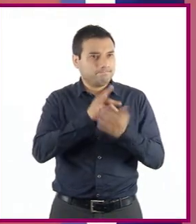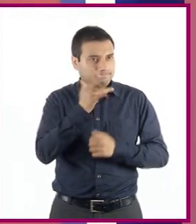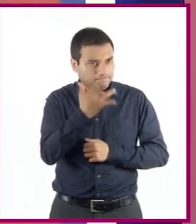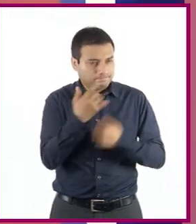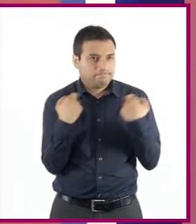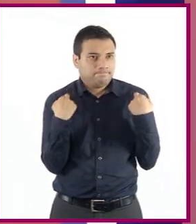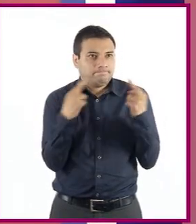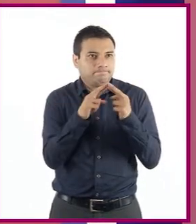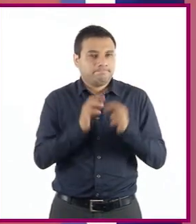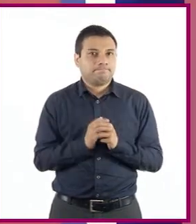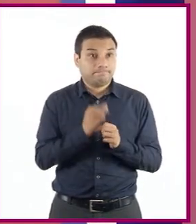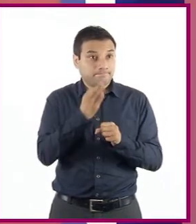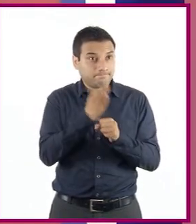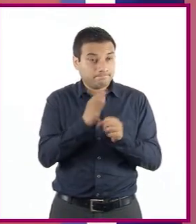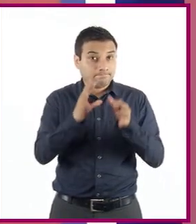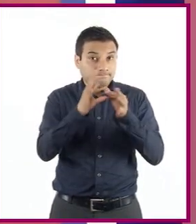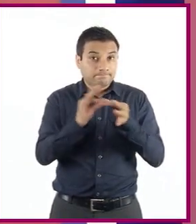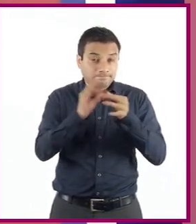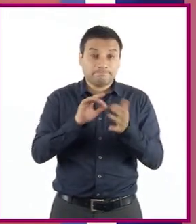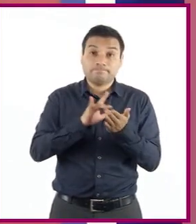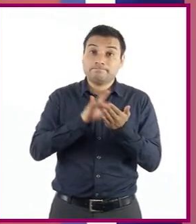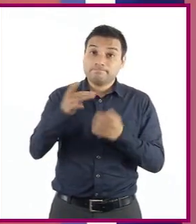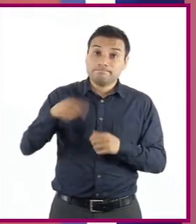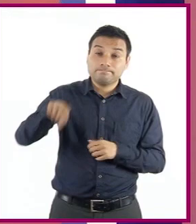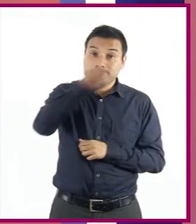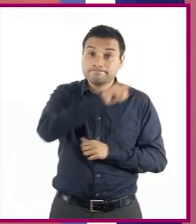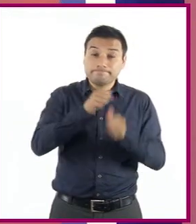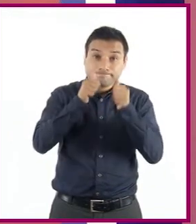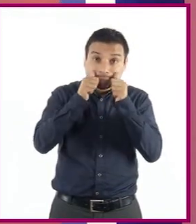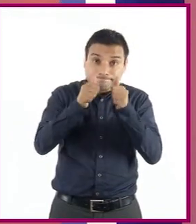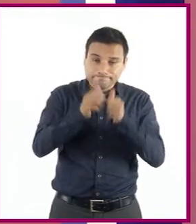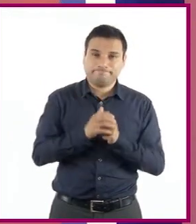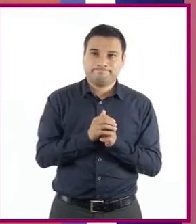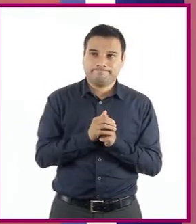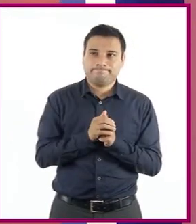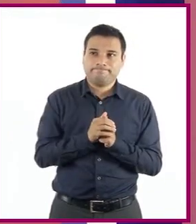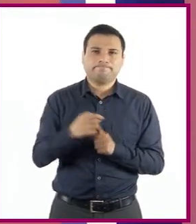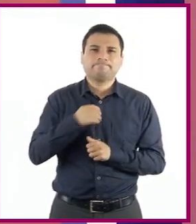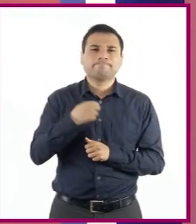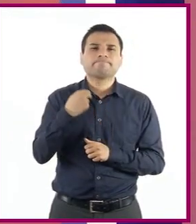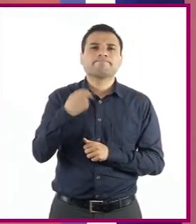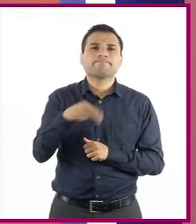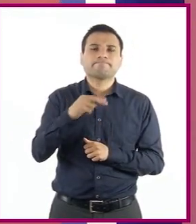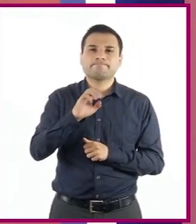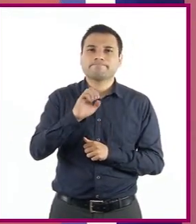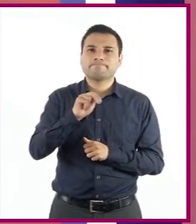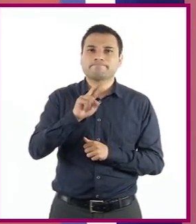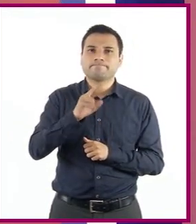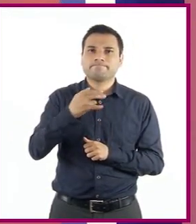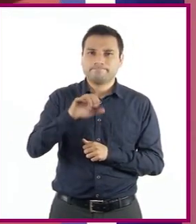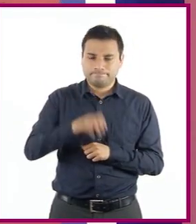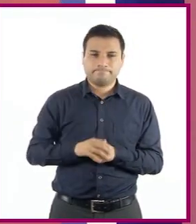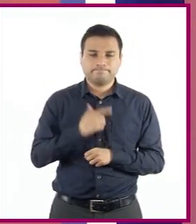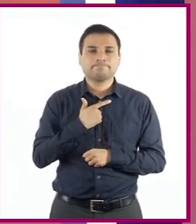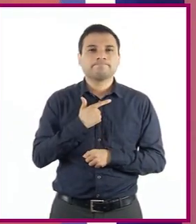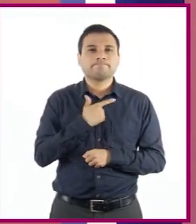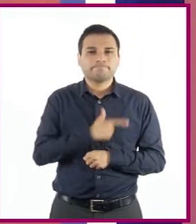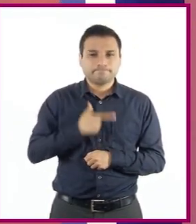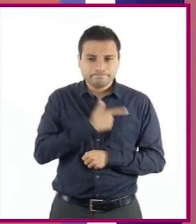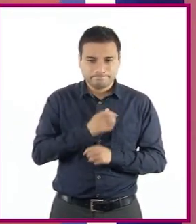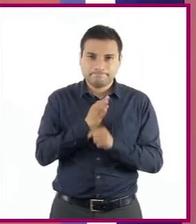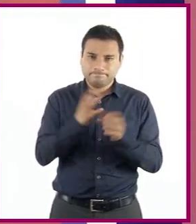profesora Montserrat, por estar con nosotros y gracias también a ustedes, alumnas y alumnos. Mi nombre es Enrique Rodal y fue un gusto haber